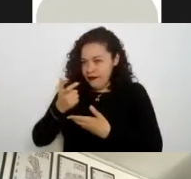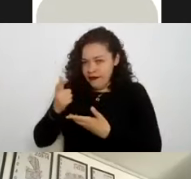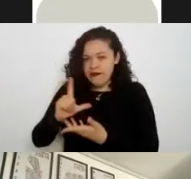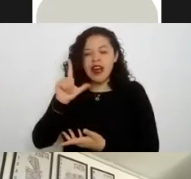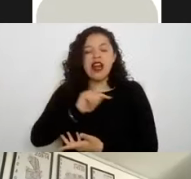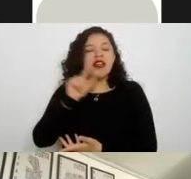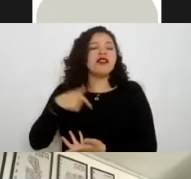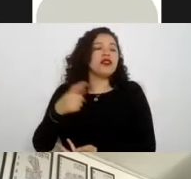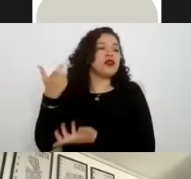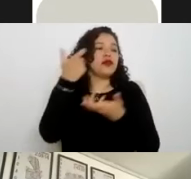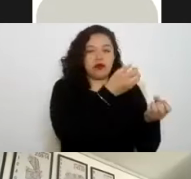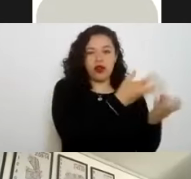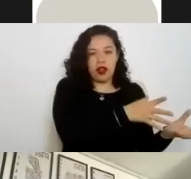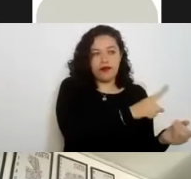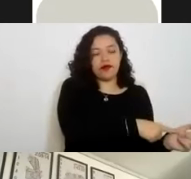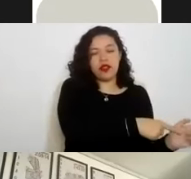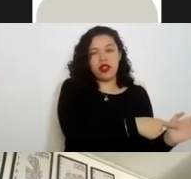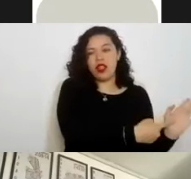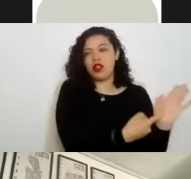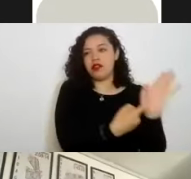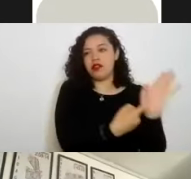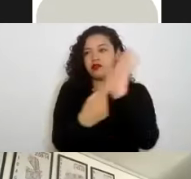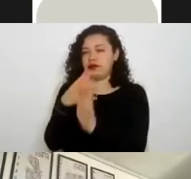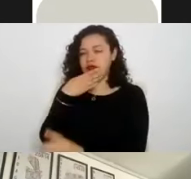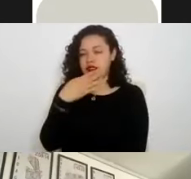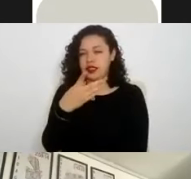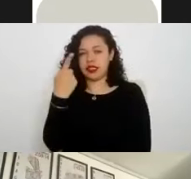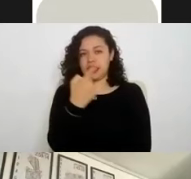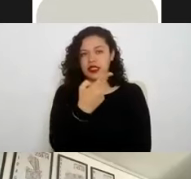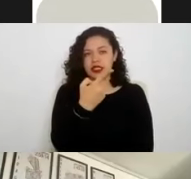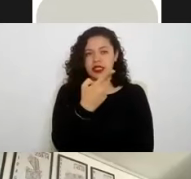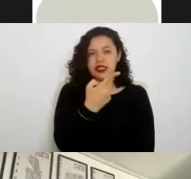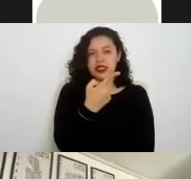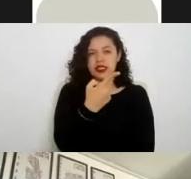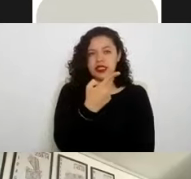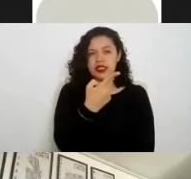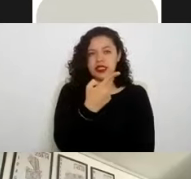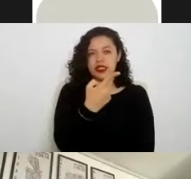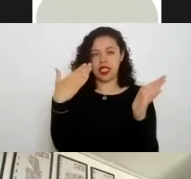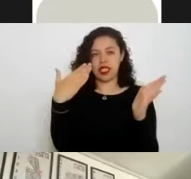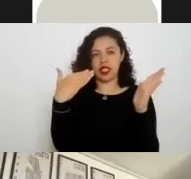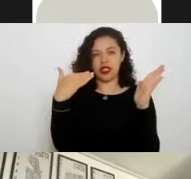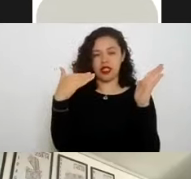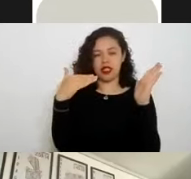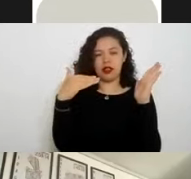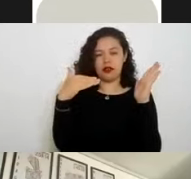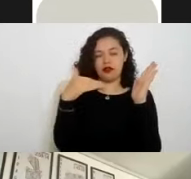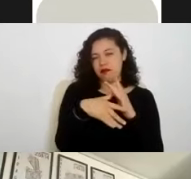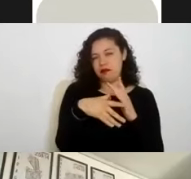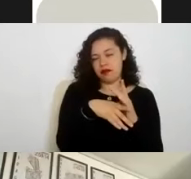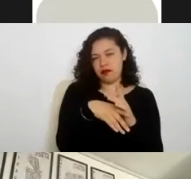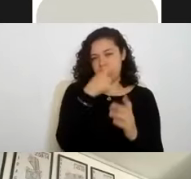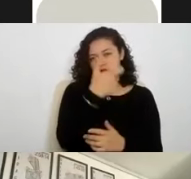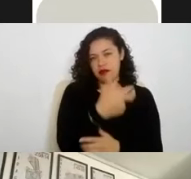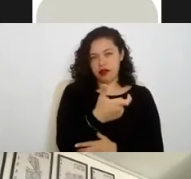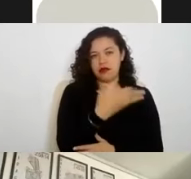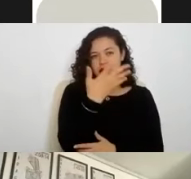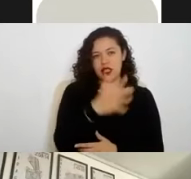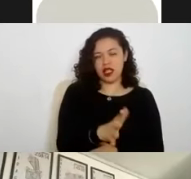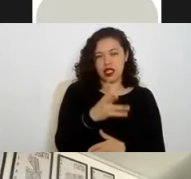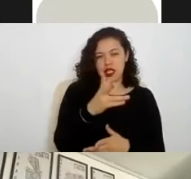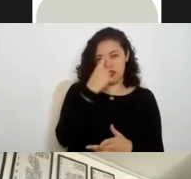teníamos proyectos de 100 mil pesos para 10 prótesis de cáncer de mama. Ah, bueno, pues logramos 6. Ahí